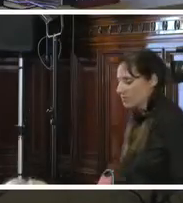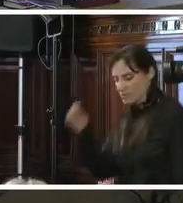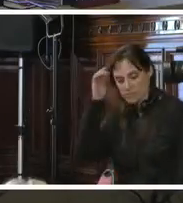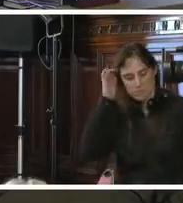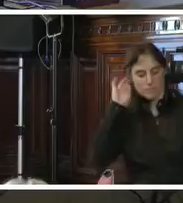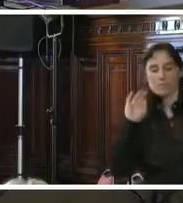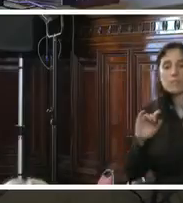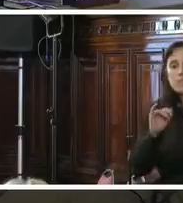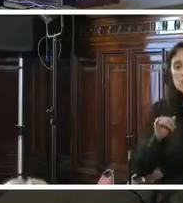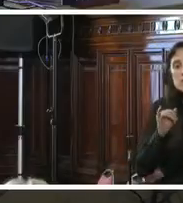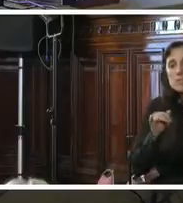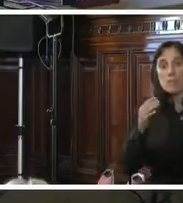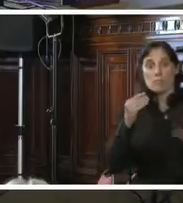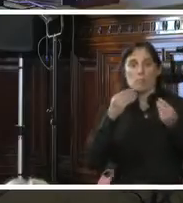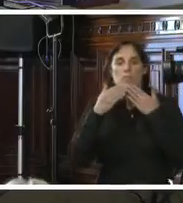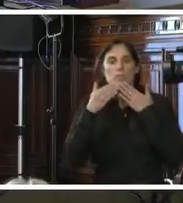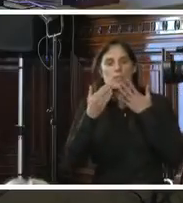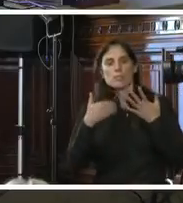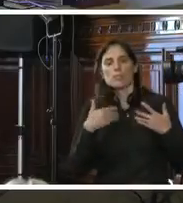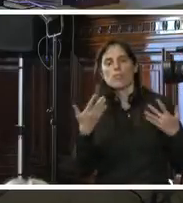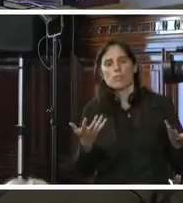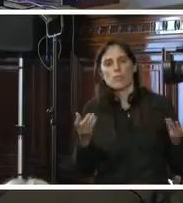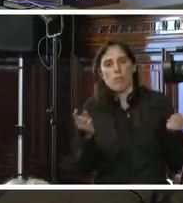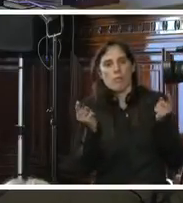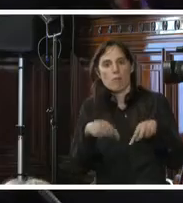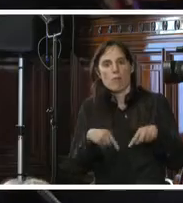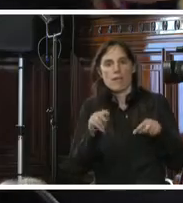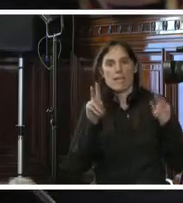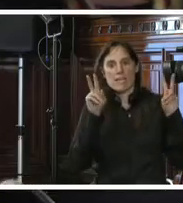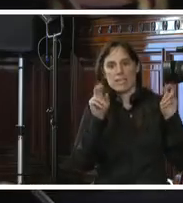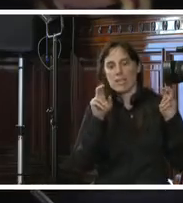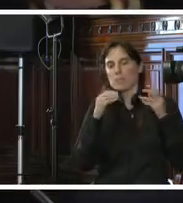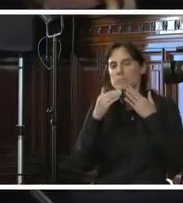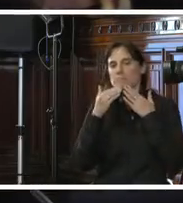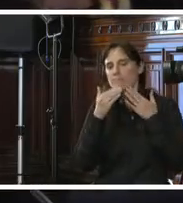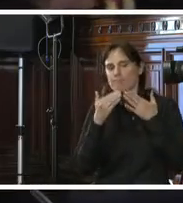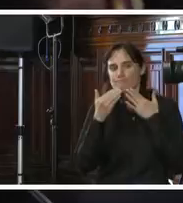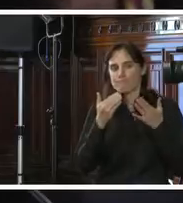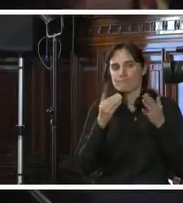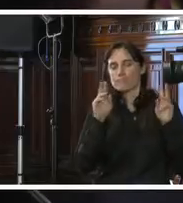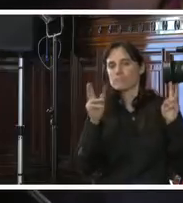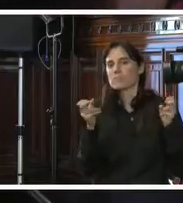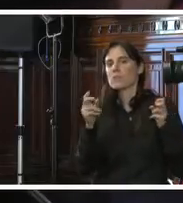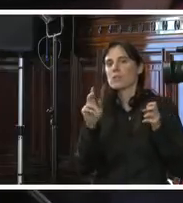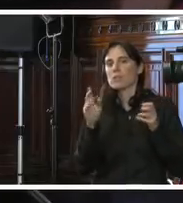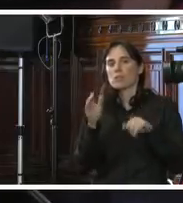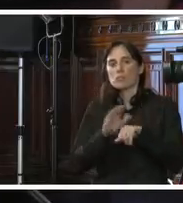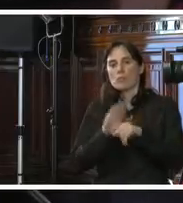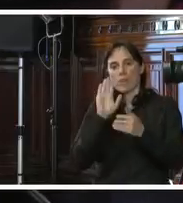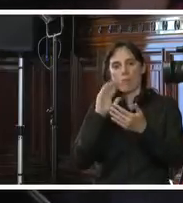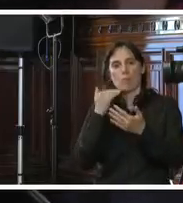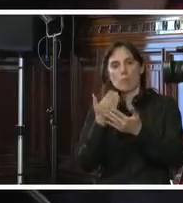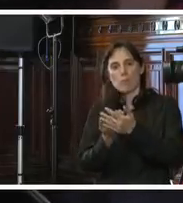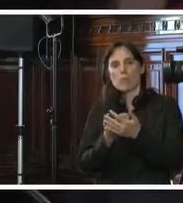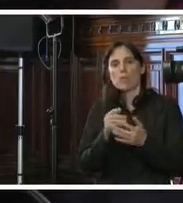Sí, muchas gracias. Yo quisiera retomar un poco el cuestionamiento, la pregunta sobre la propuesta que pudiéramos